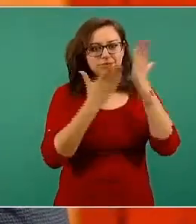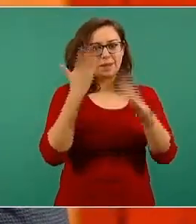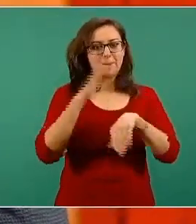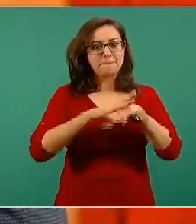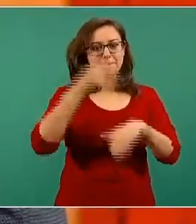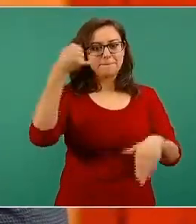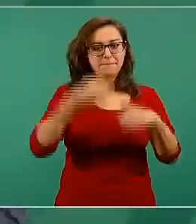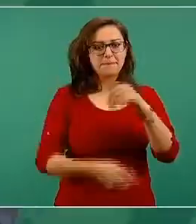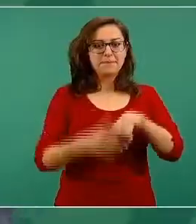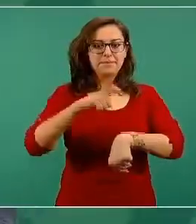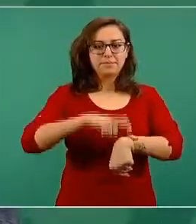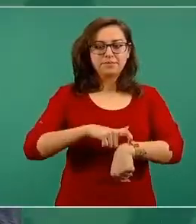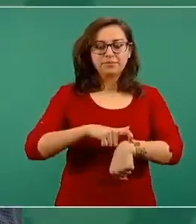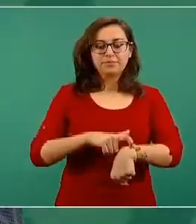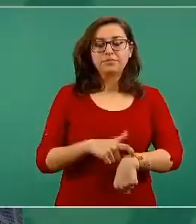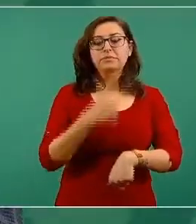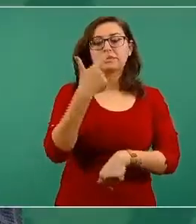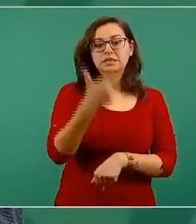Y siendo las